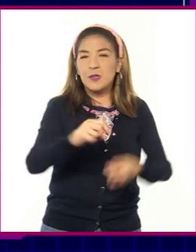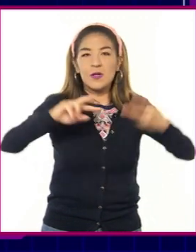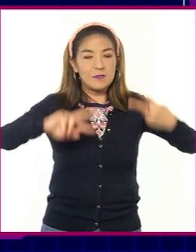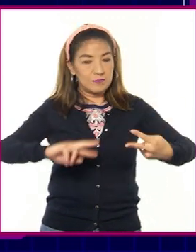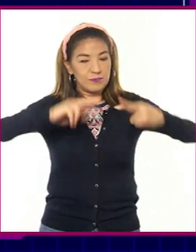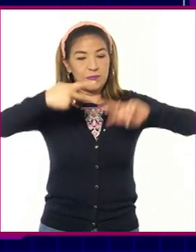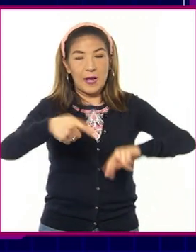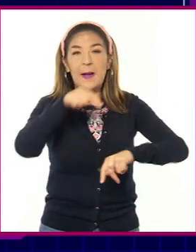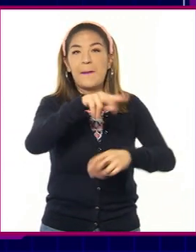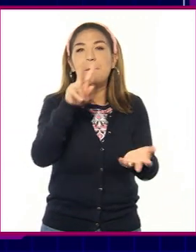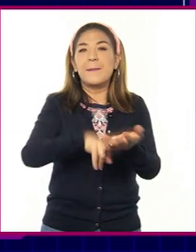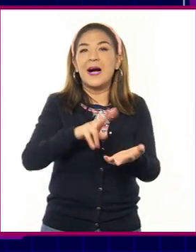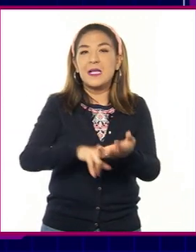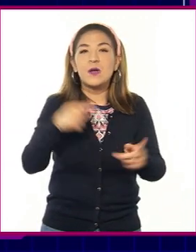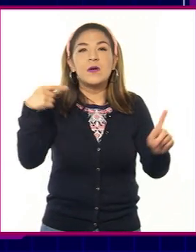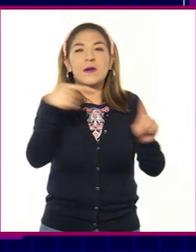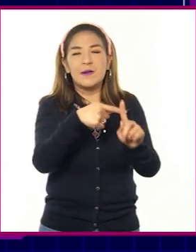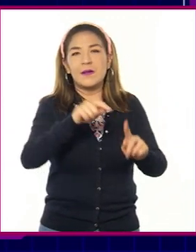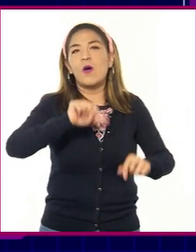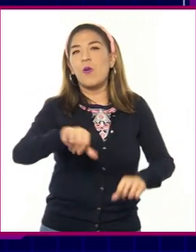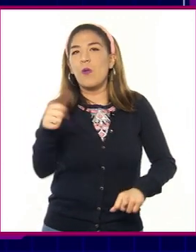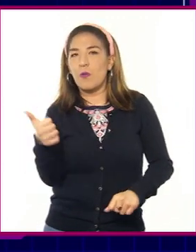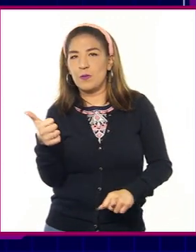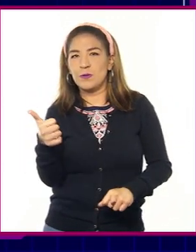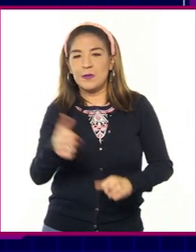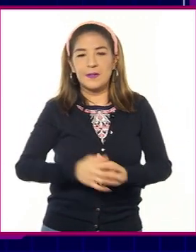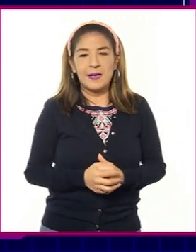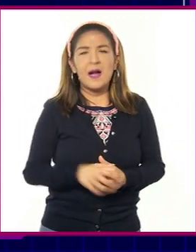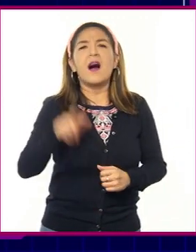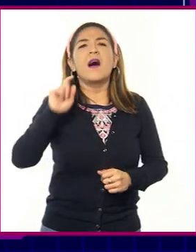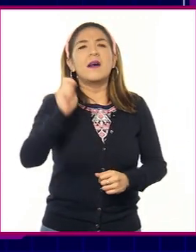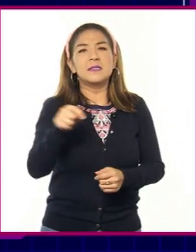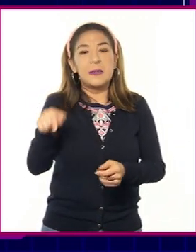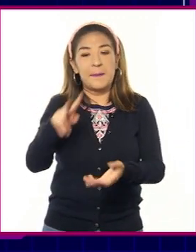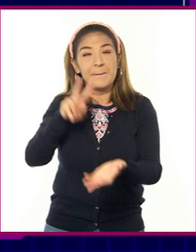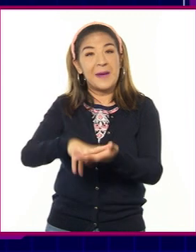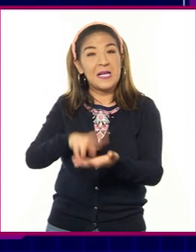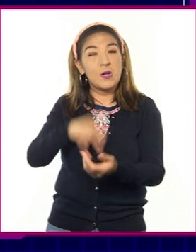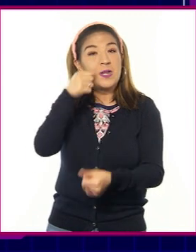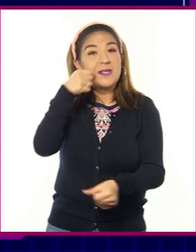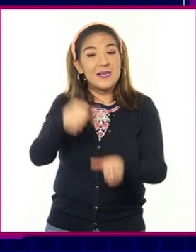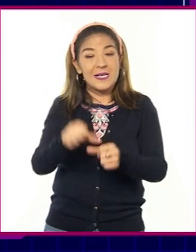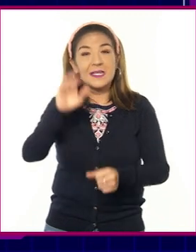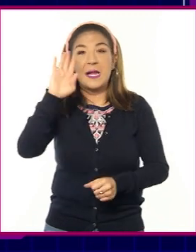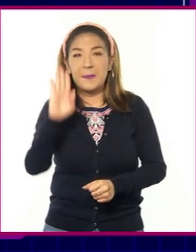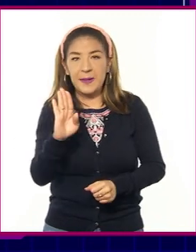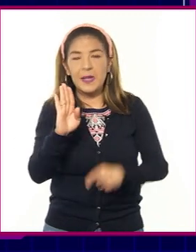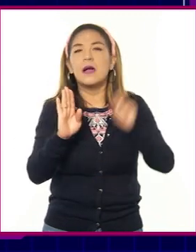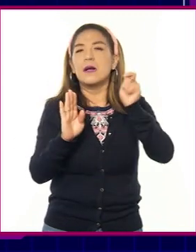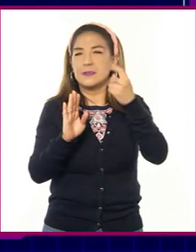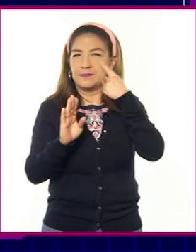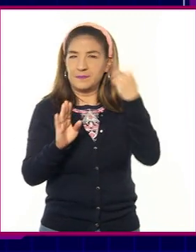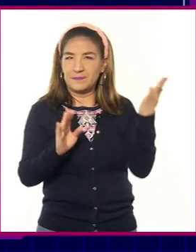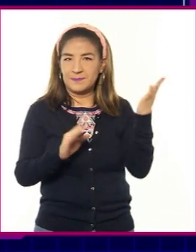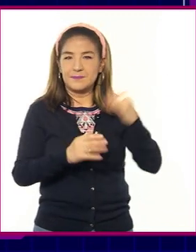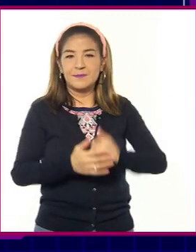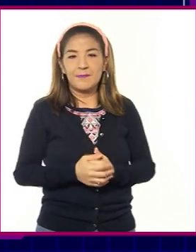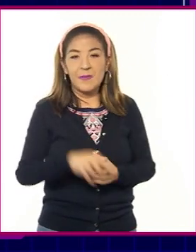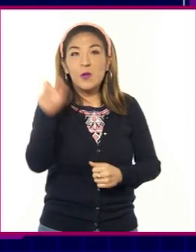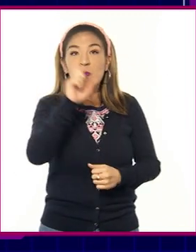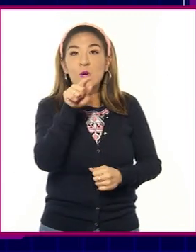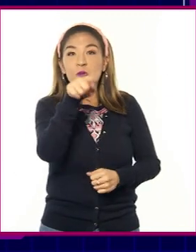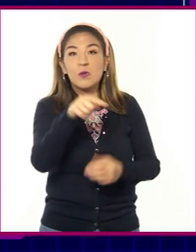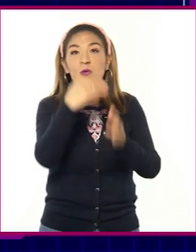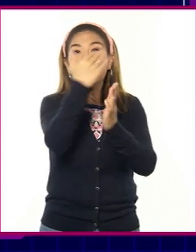las cantidades correspondientes de la otra. En la proporción del inciso B, se observa que, mientras una